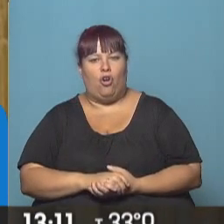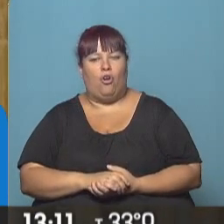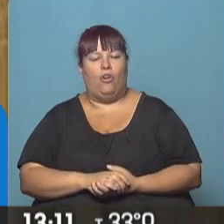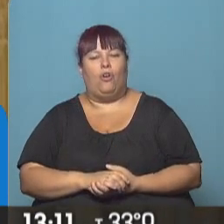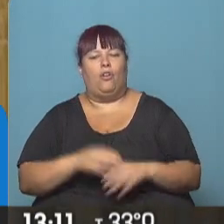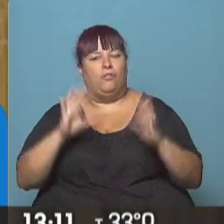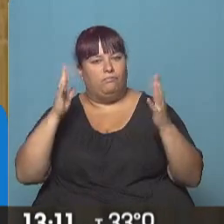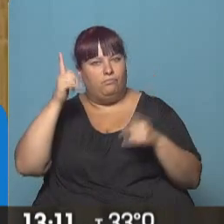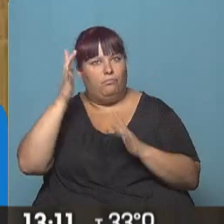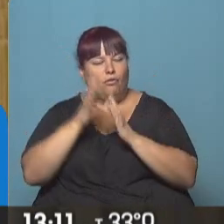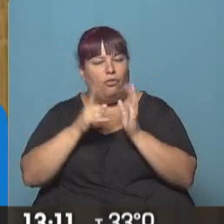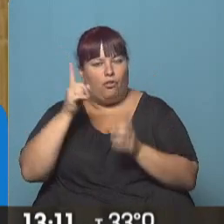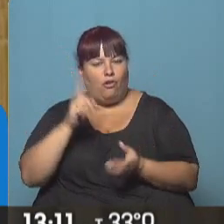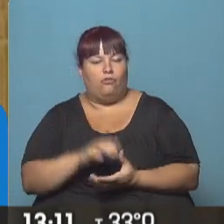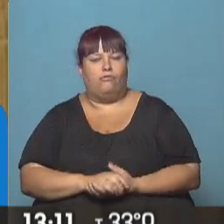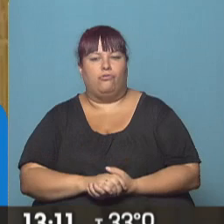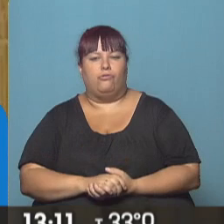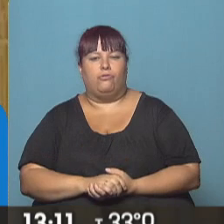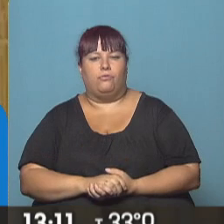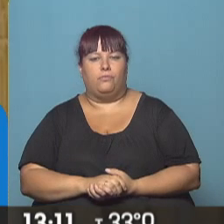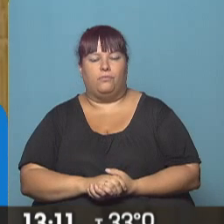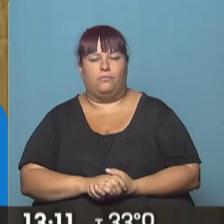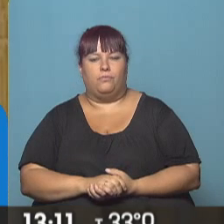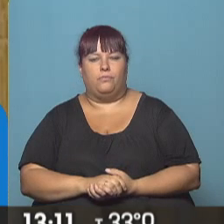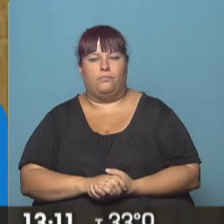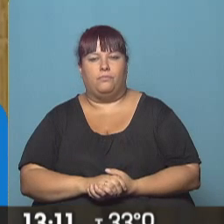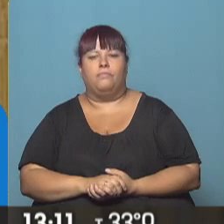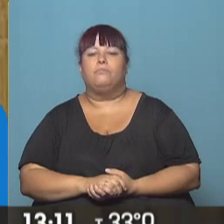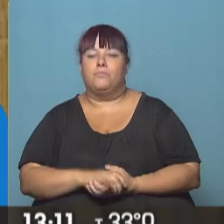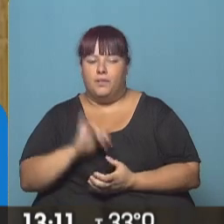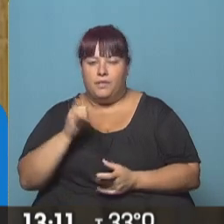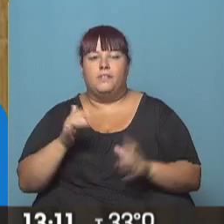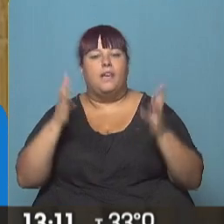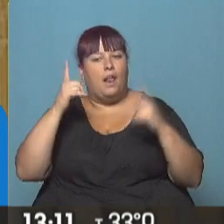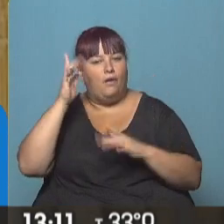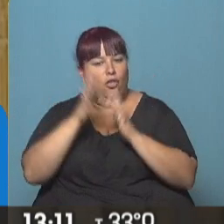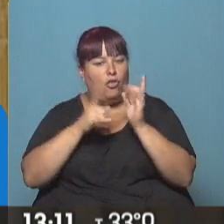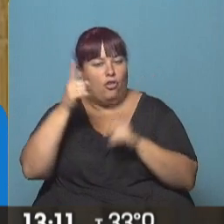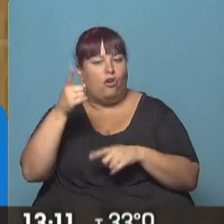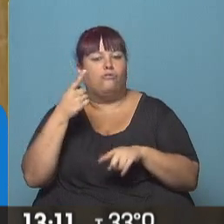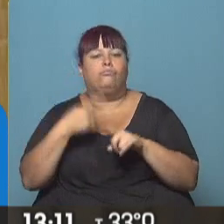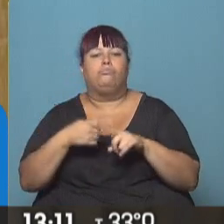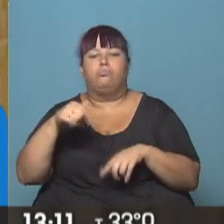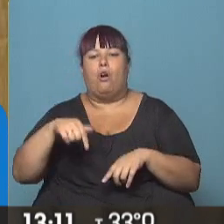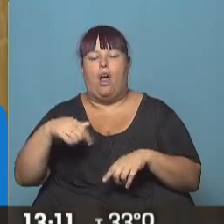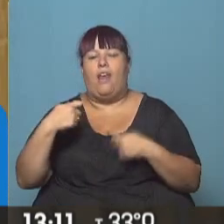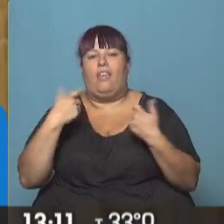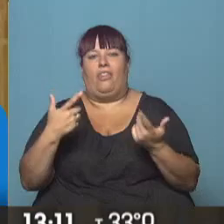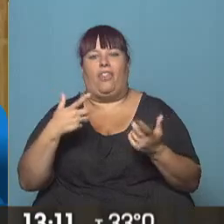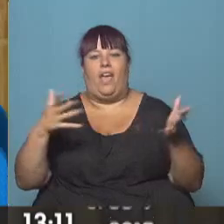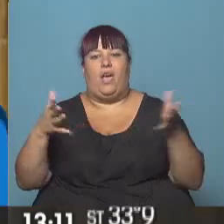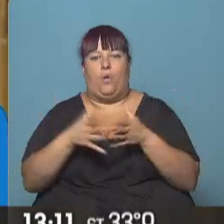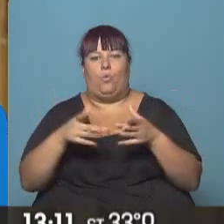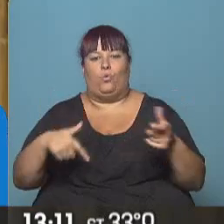Alabado seas, mi Señor. Sí, alabado seas por la oportunidad que nos regalas con